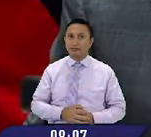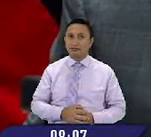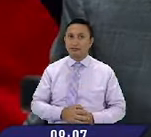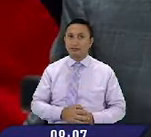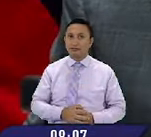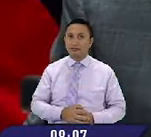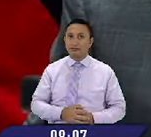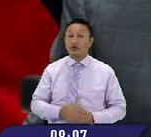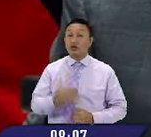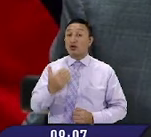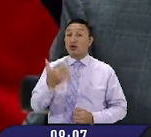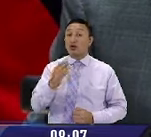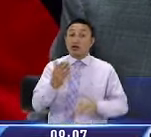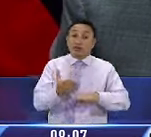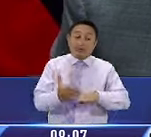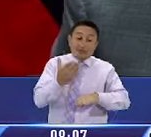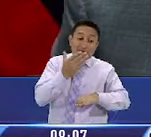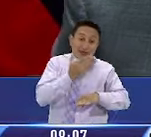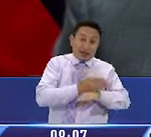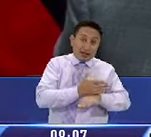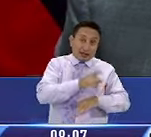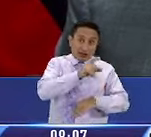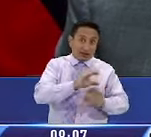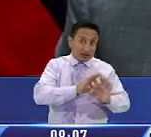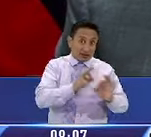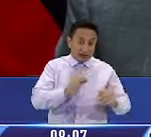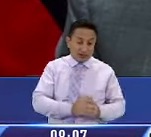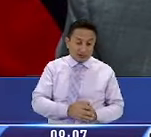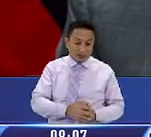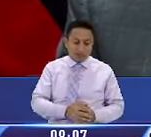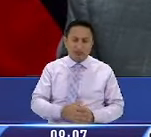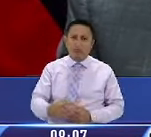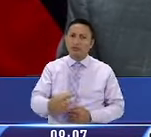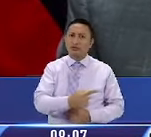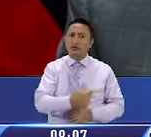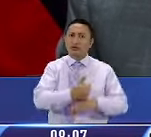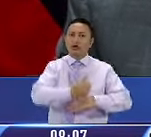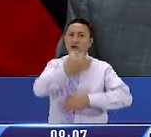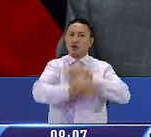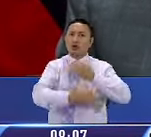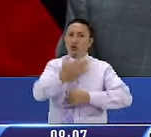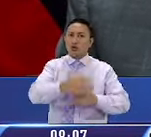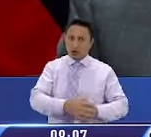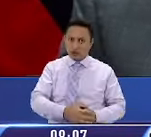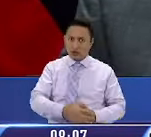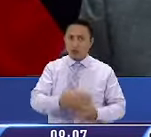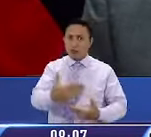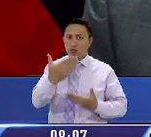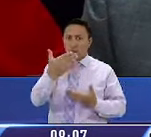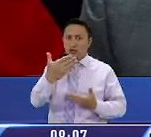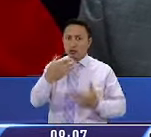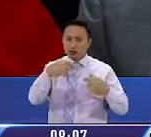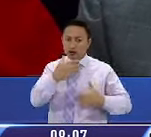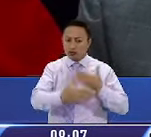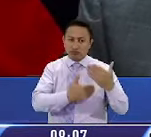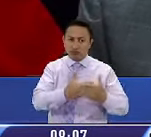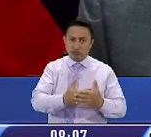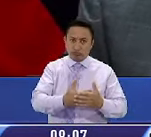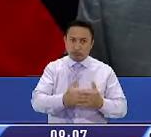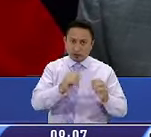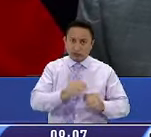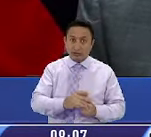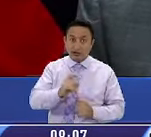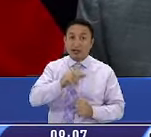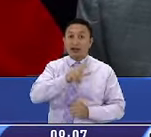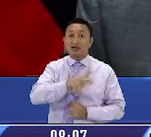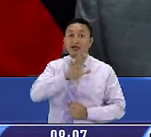hacer cualquier cosa y que no se sancione a nadie. Los juicios políticos, como se le ponen firmas, para poder llevarlos a cabo, se necesitan